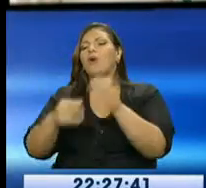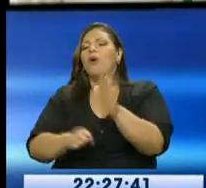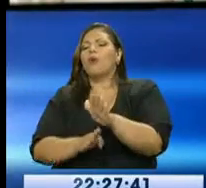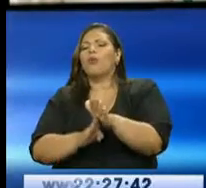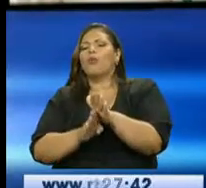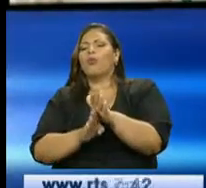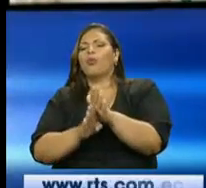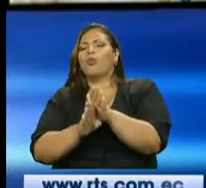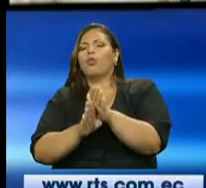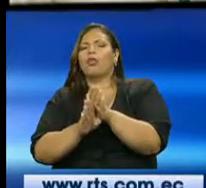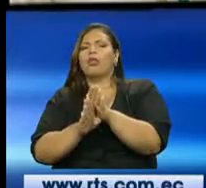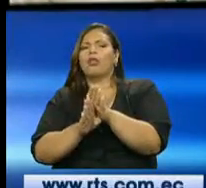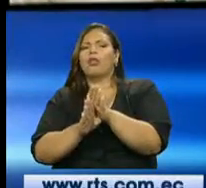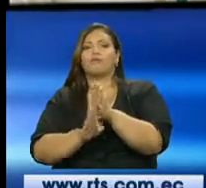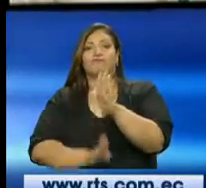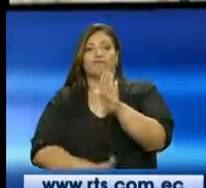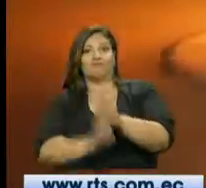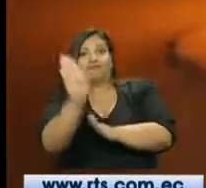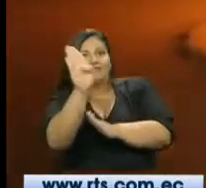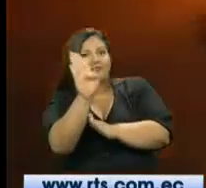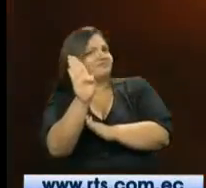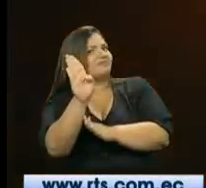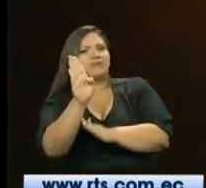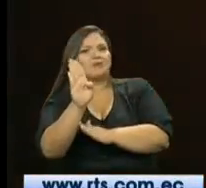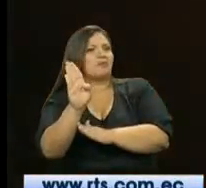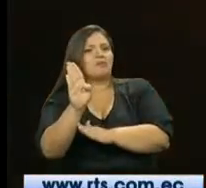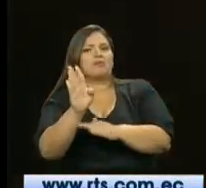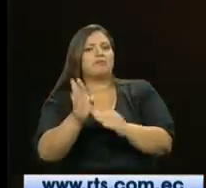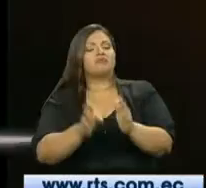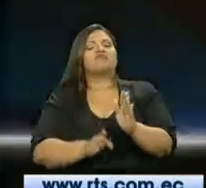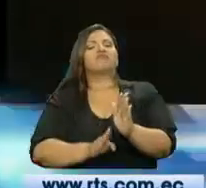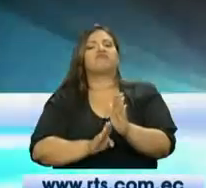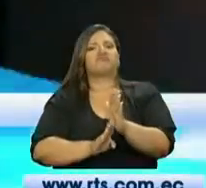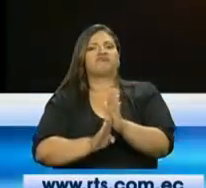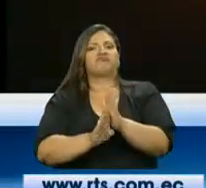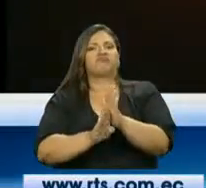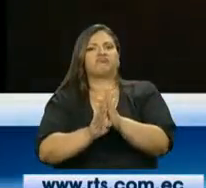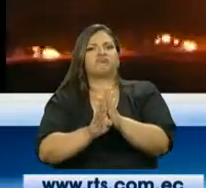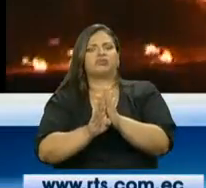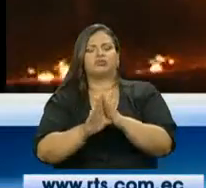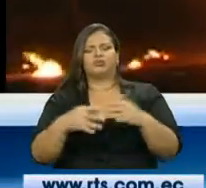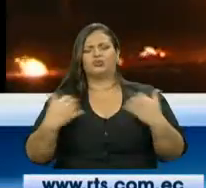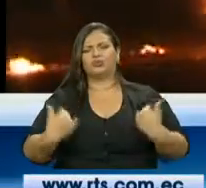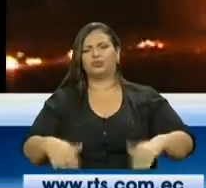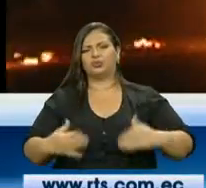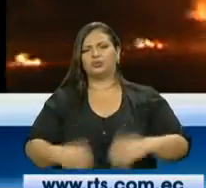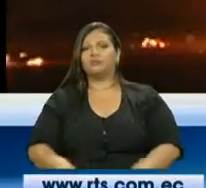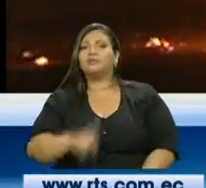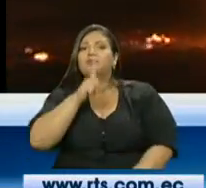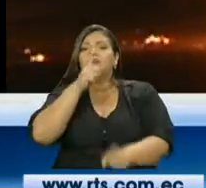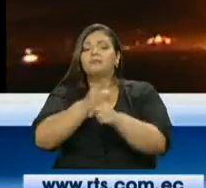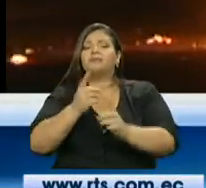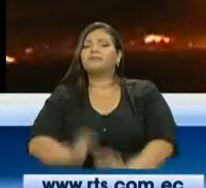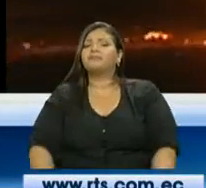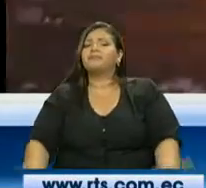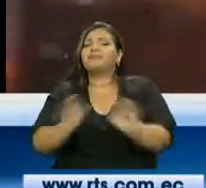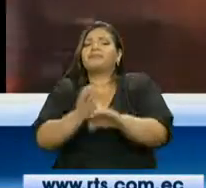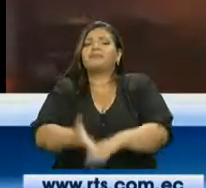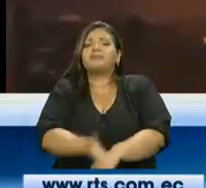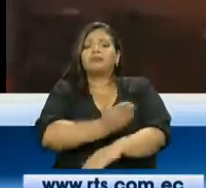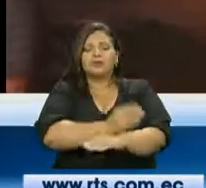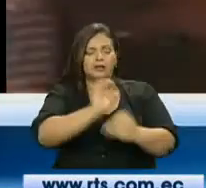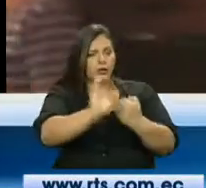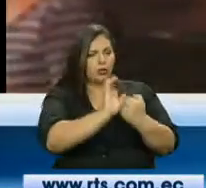convalecencia es muy larga y muy, muy tediosa y dolorosa, ¿no? Por ello es importante prevenir y seguir las recomendaciones que todos los años da